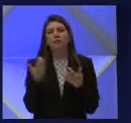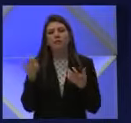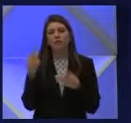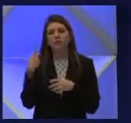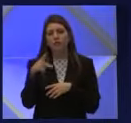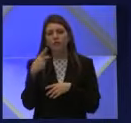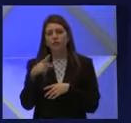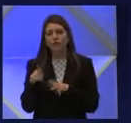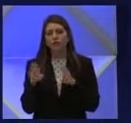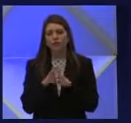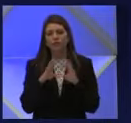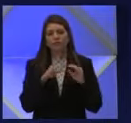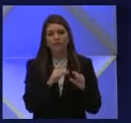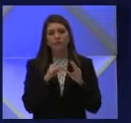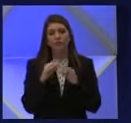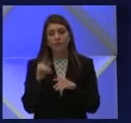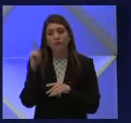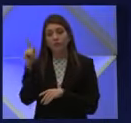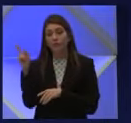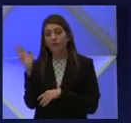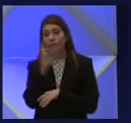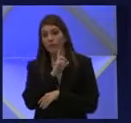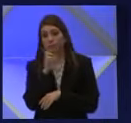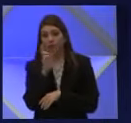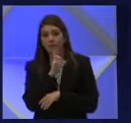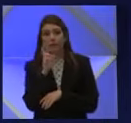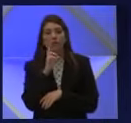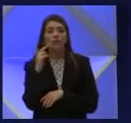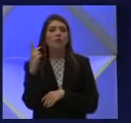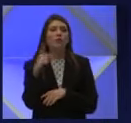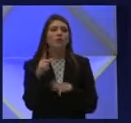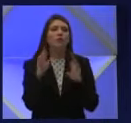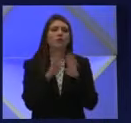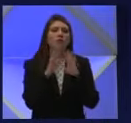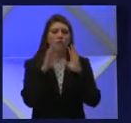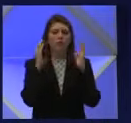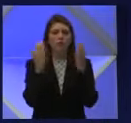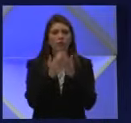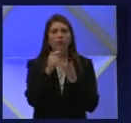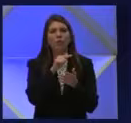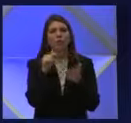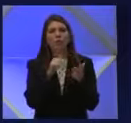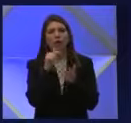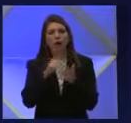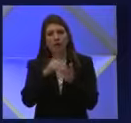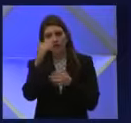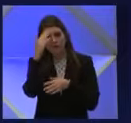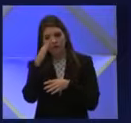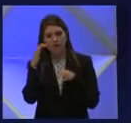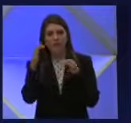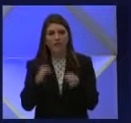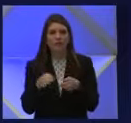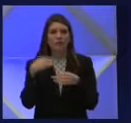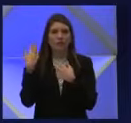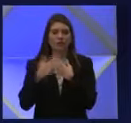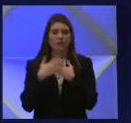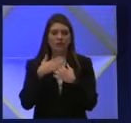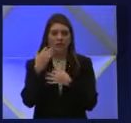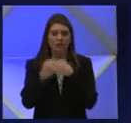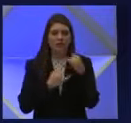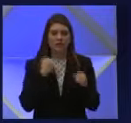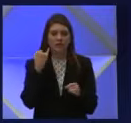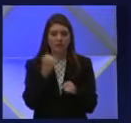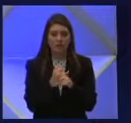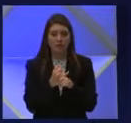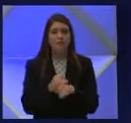su entrenamiento en rusia y despeguen en cápsulas soyuz que se acoplan a la estación espacial internacional sin embargo